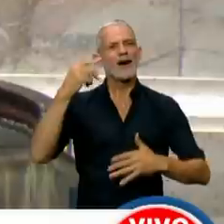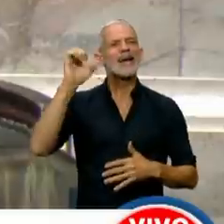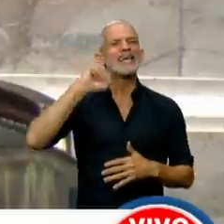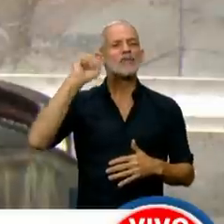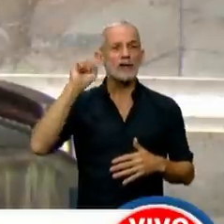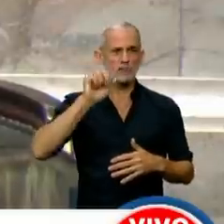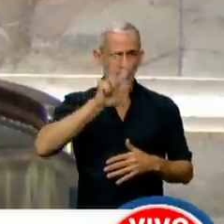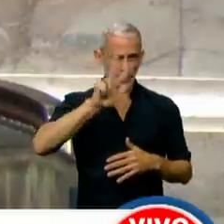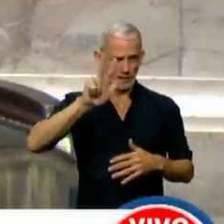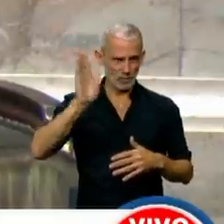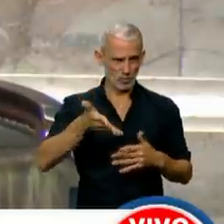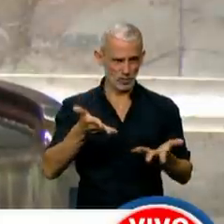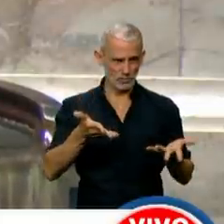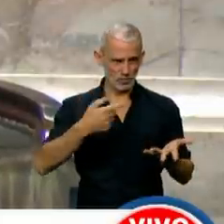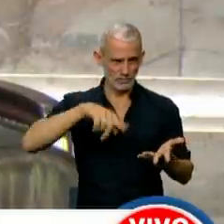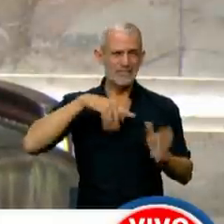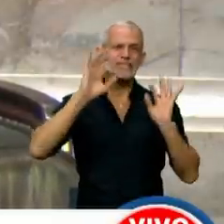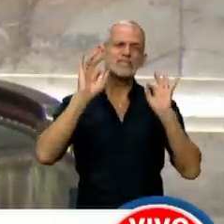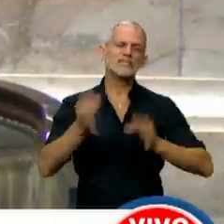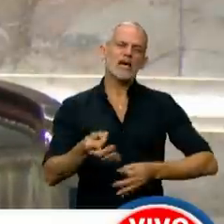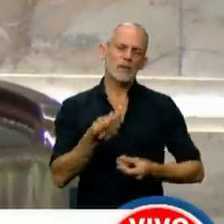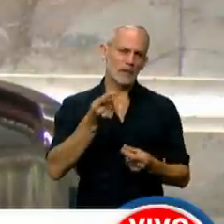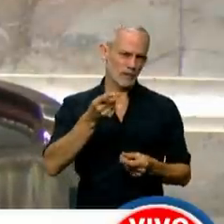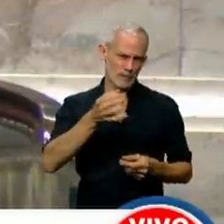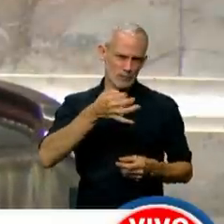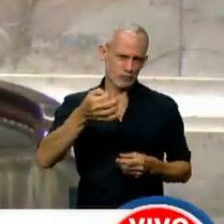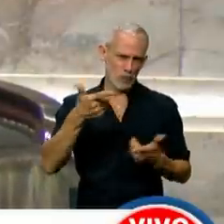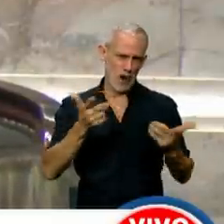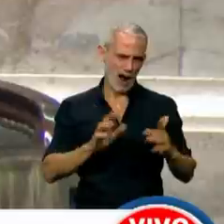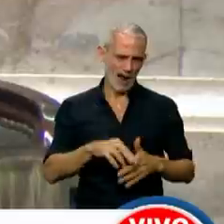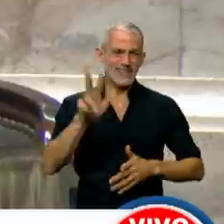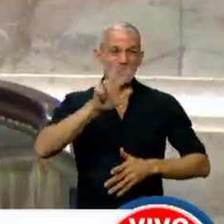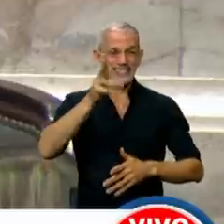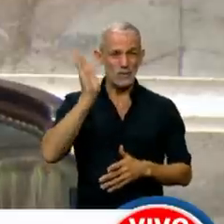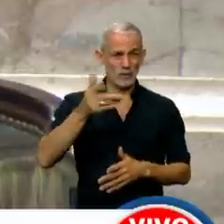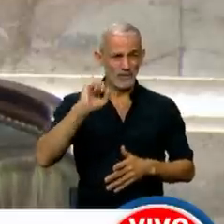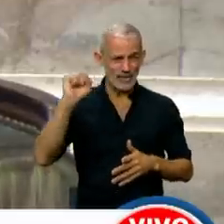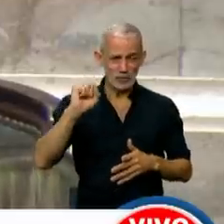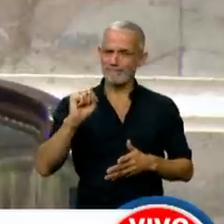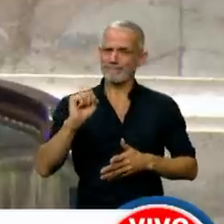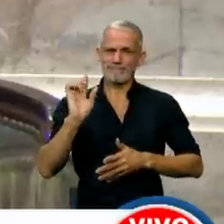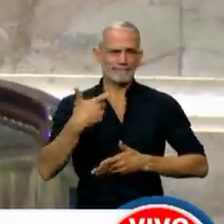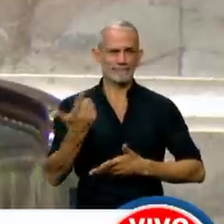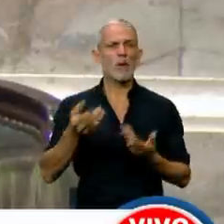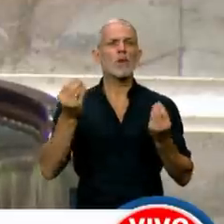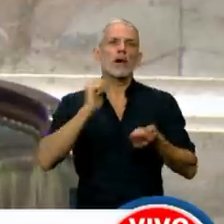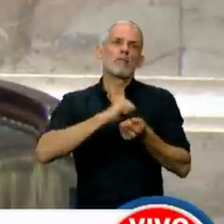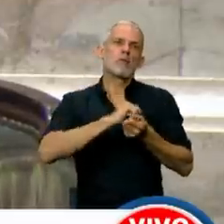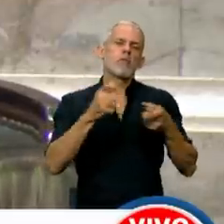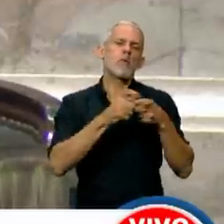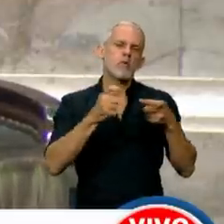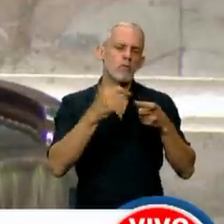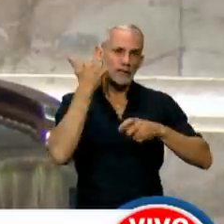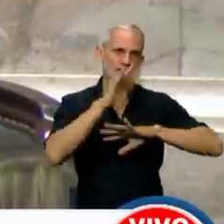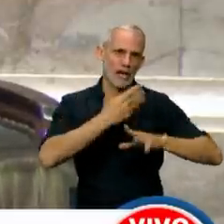a ser de un 33 por ciento cuando todos sabemos que eso no es así y no es así por ejemplo por la emisión monetaria que